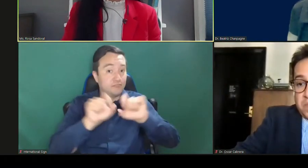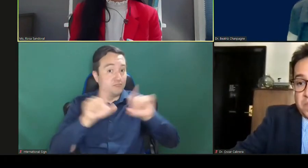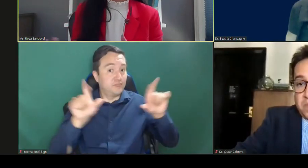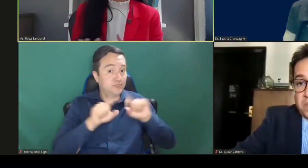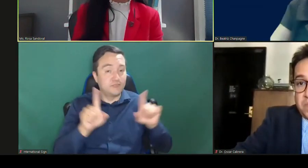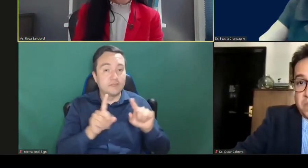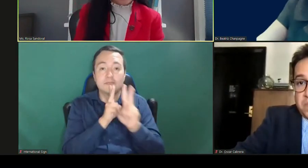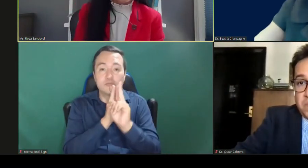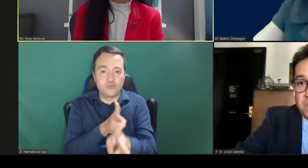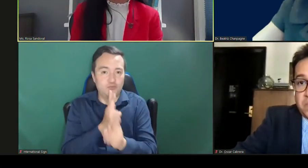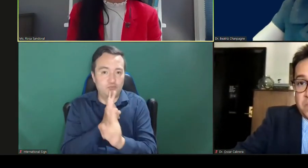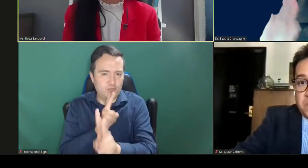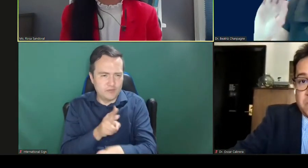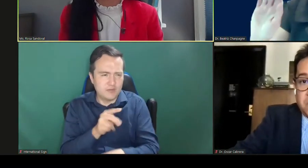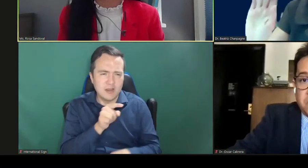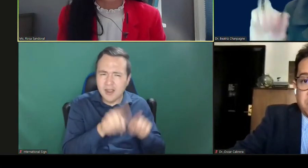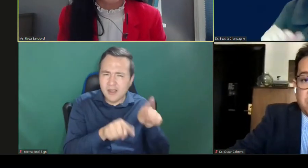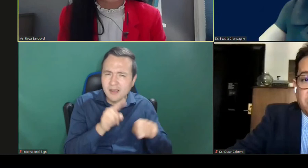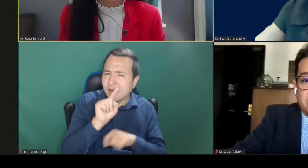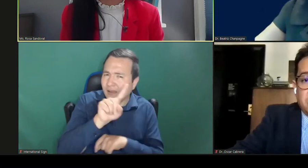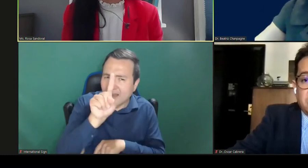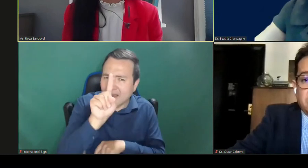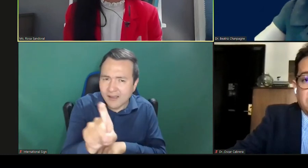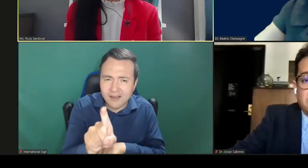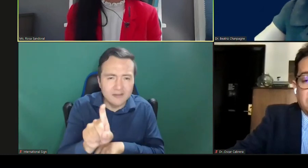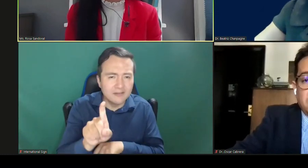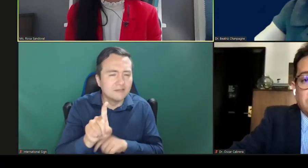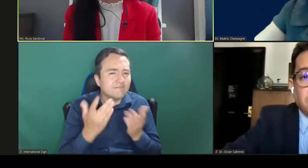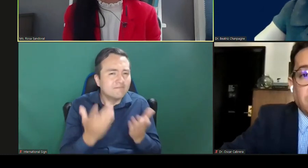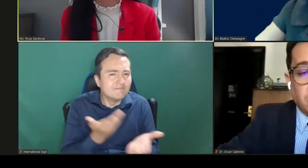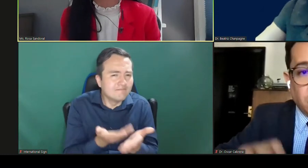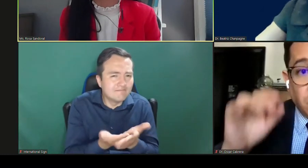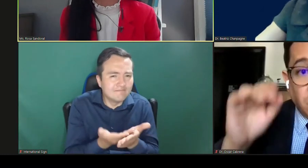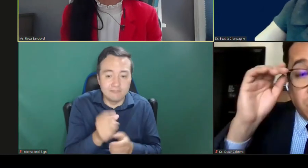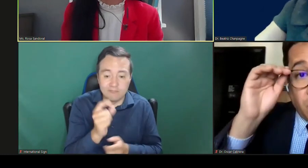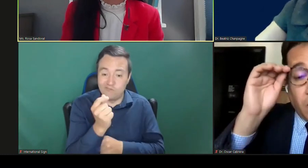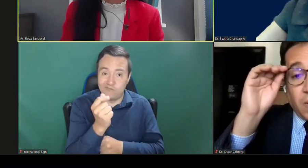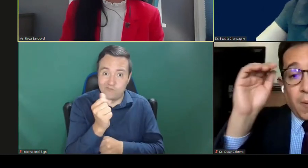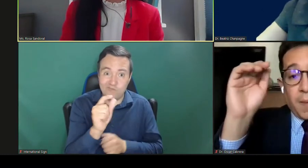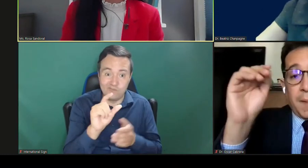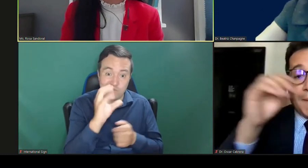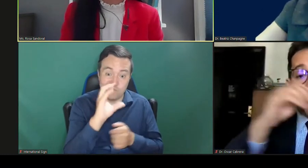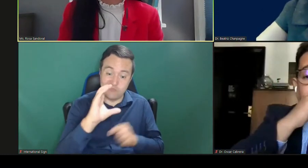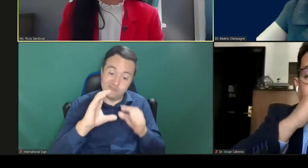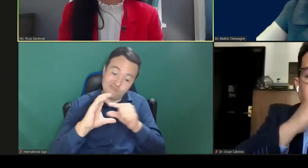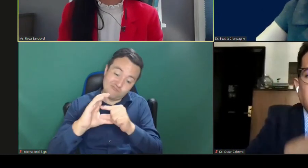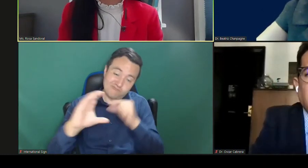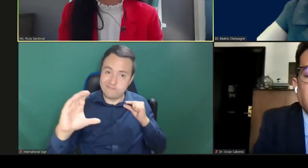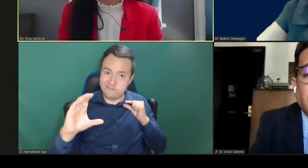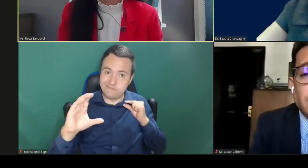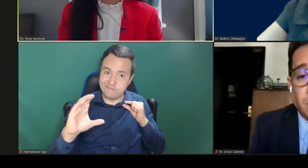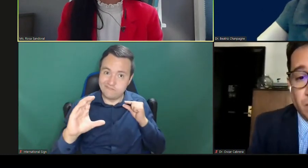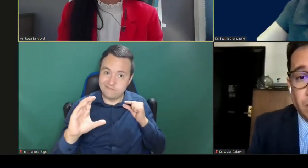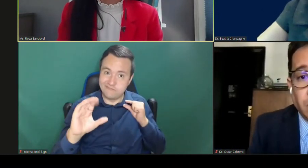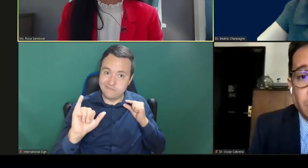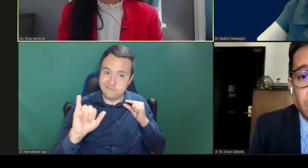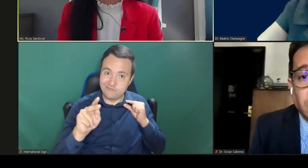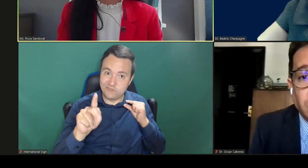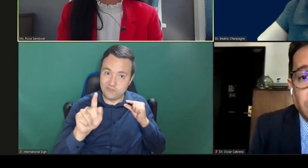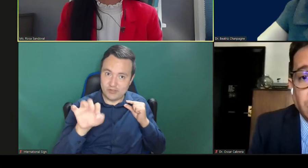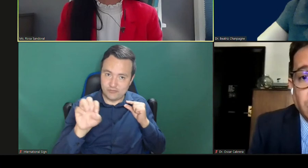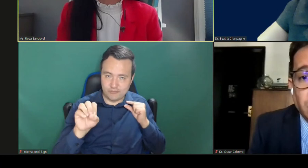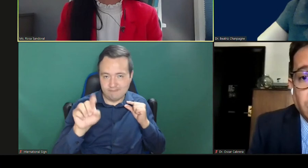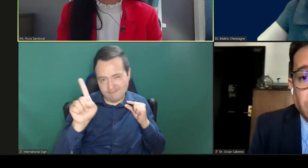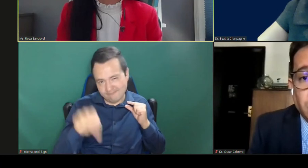tema de impuestos pues éste especifica claramente si lo lo vemos como un tema pendiente en la región y quizás